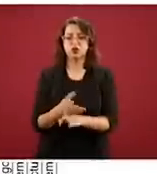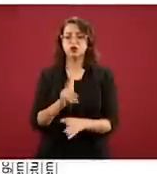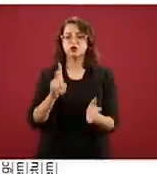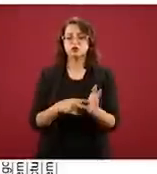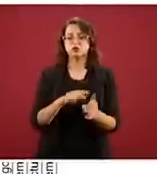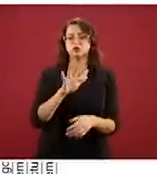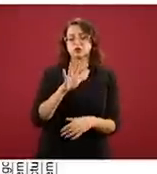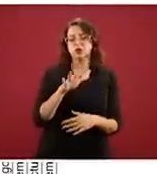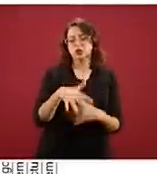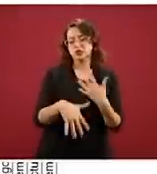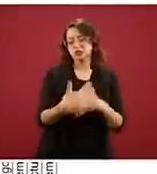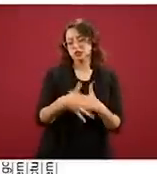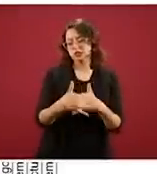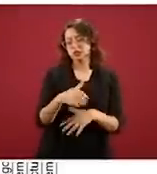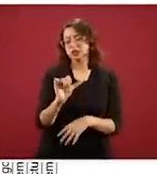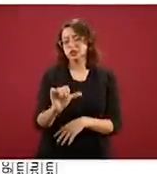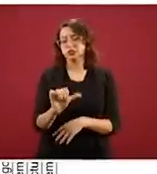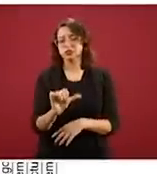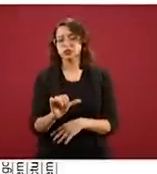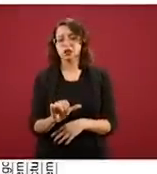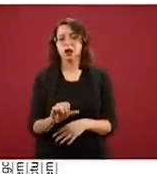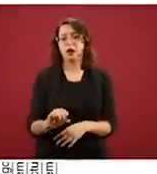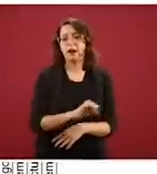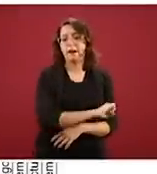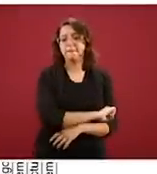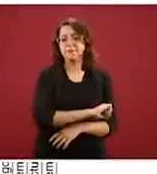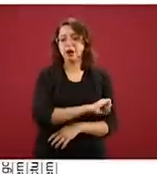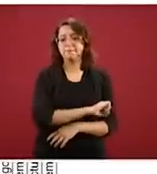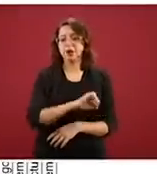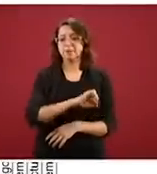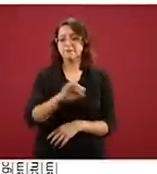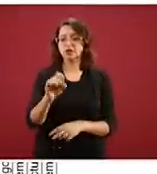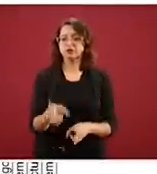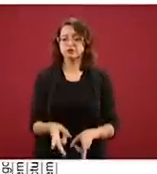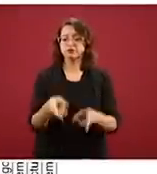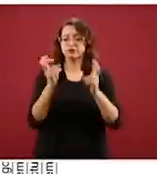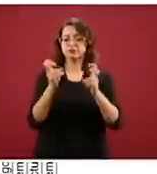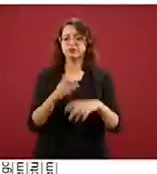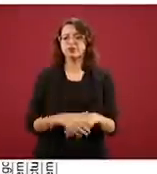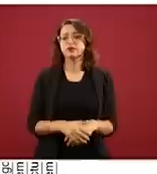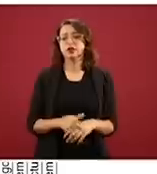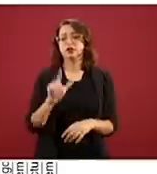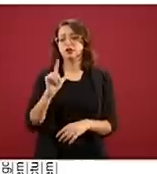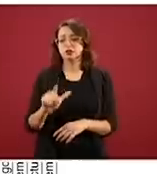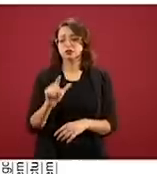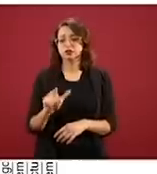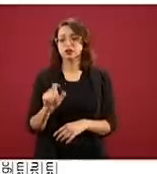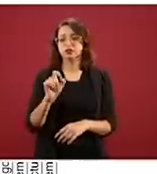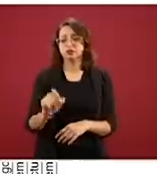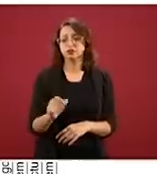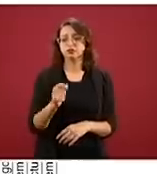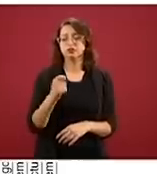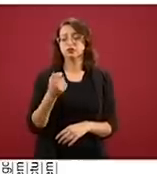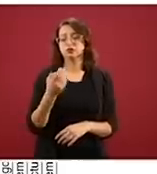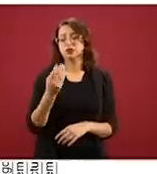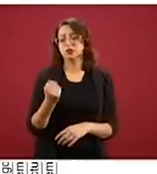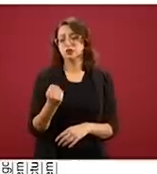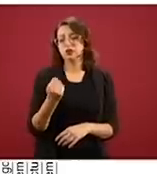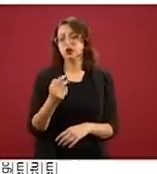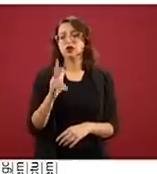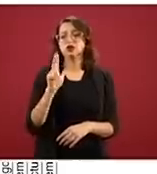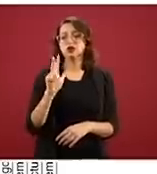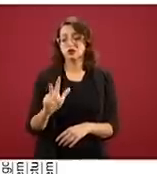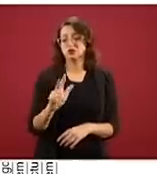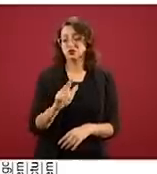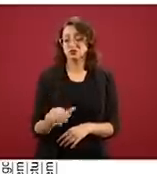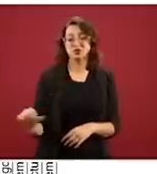2015-16 creció 4.5, la tendencia de crecimiento, 17, 0.9, el 18 se